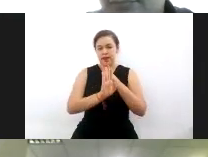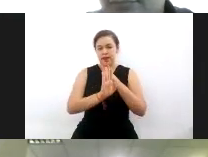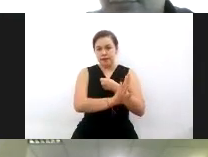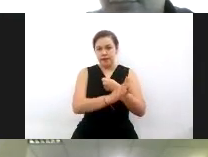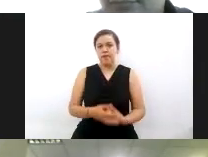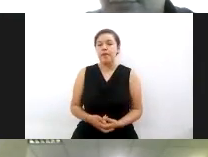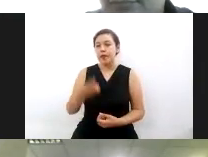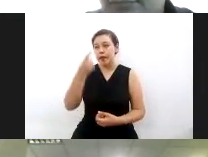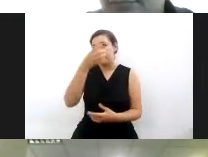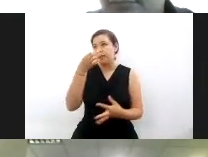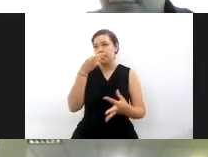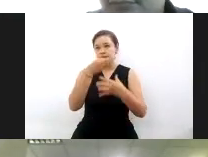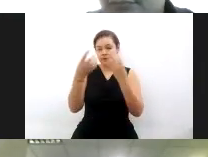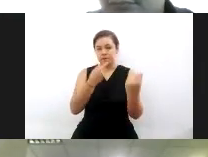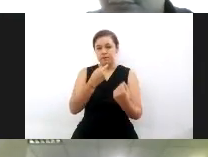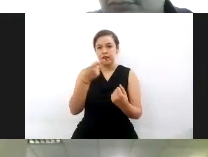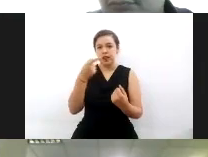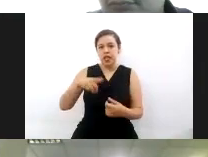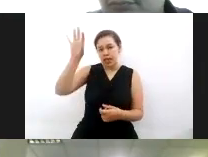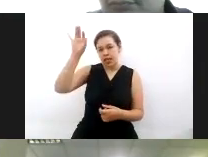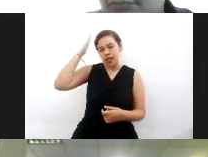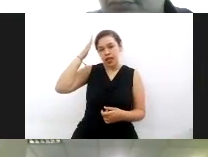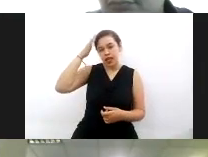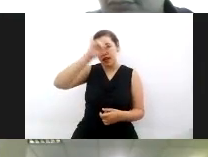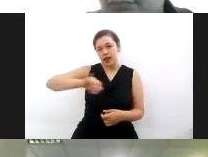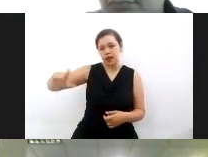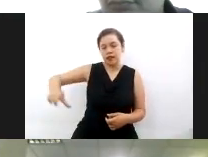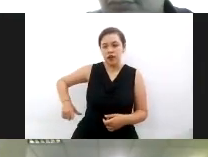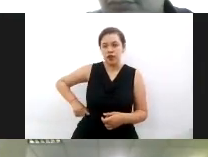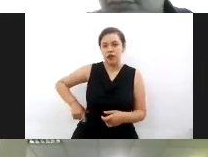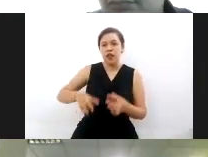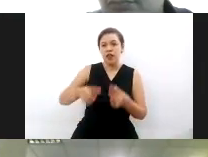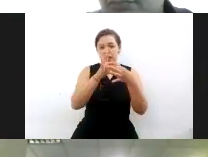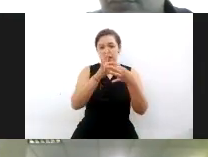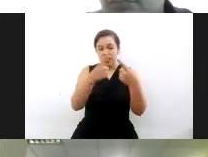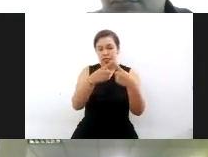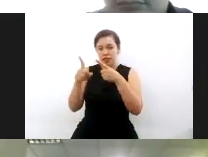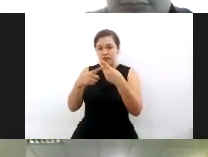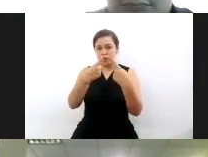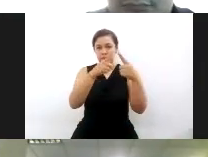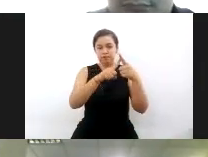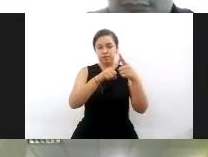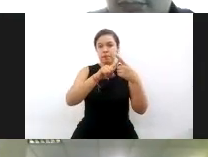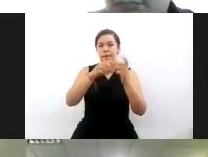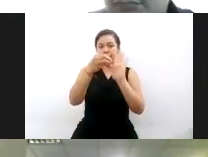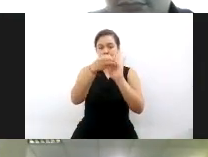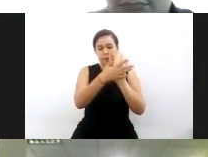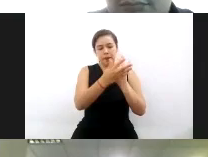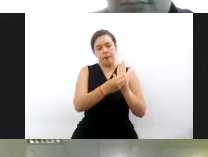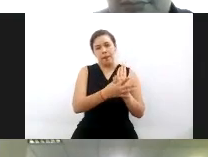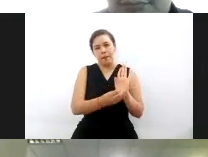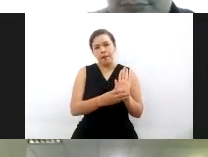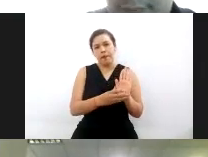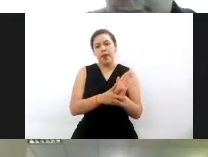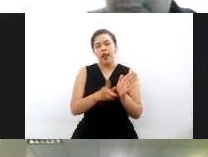dicha declaratoria, nuestra jefa de gobierno de la Ciudad de México realiza diversas publicaciones a través de la Gaceta Oficial de la Ciudad de México, y